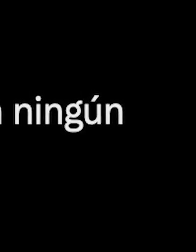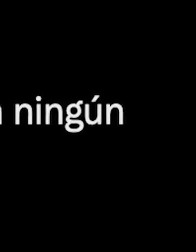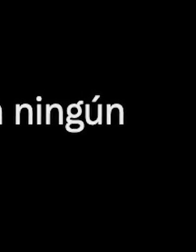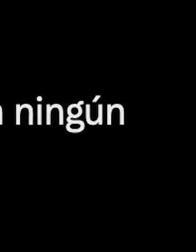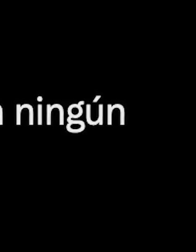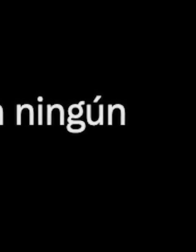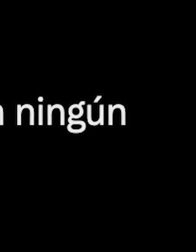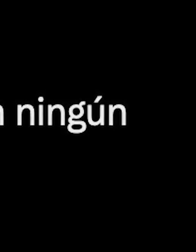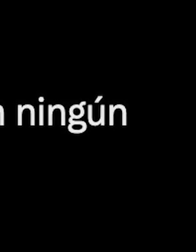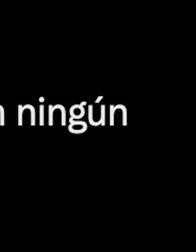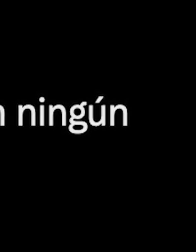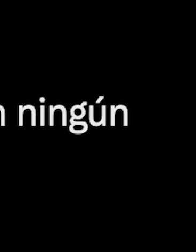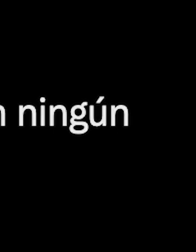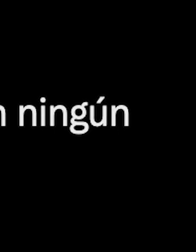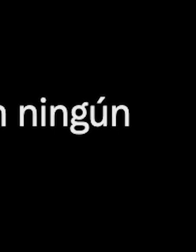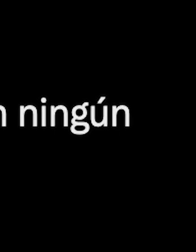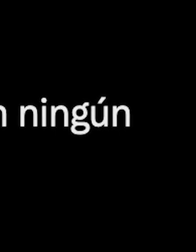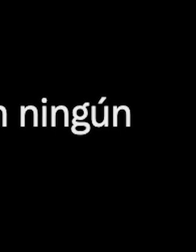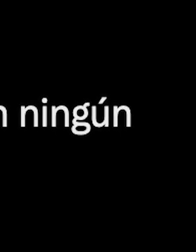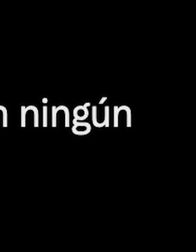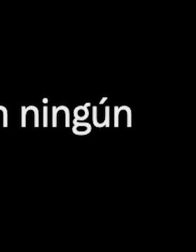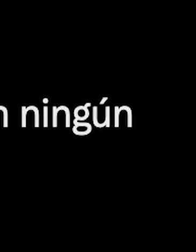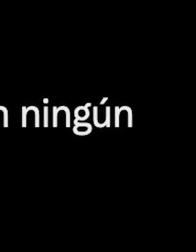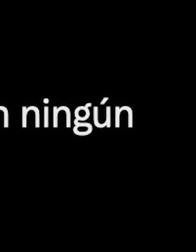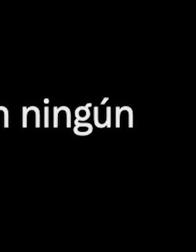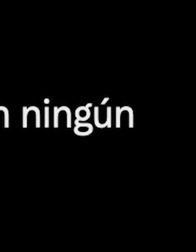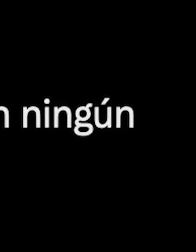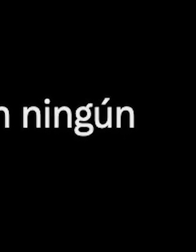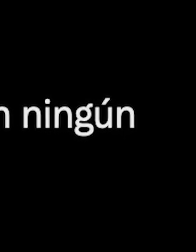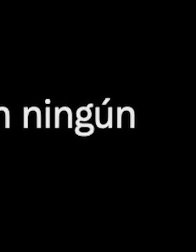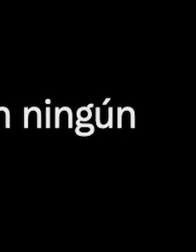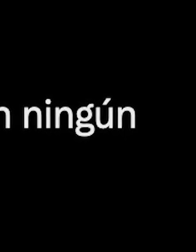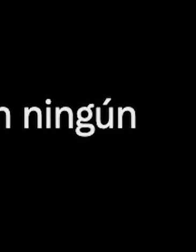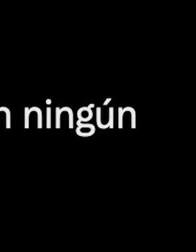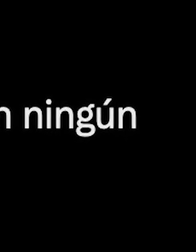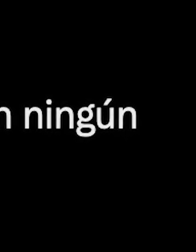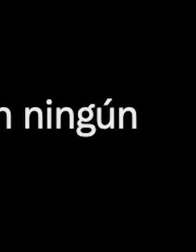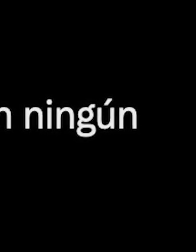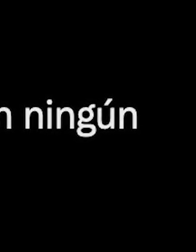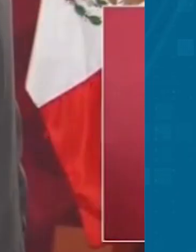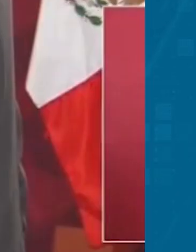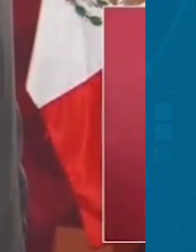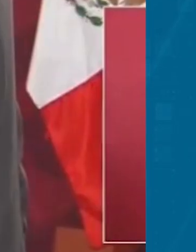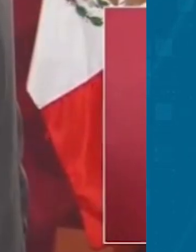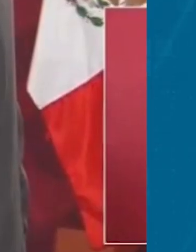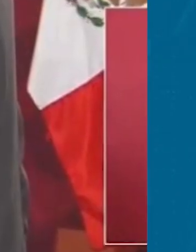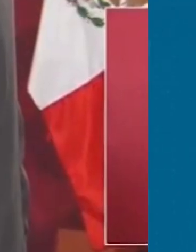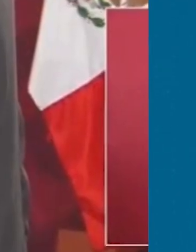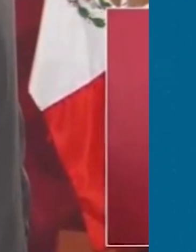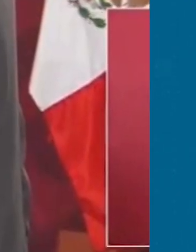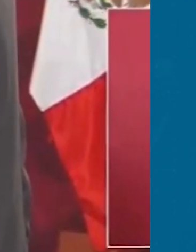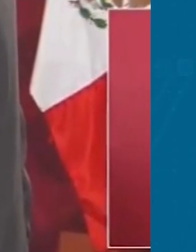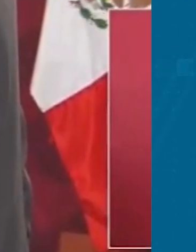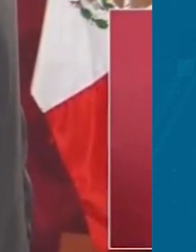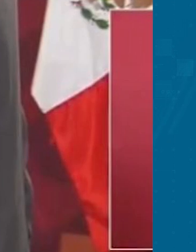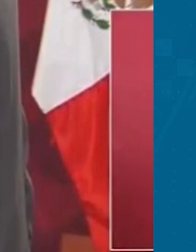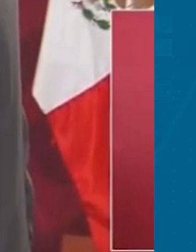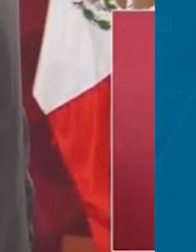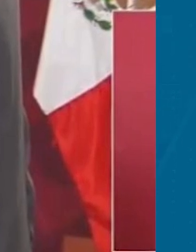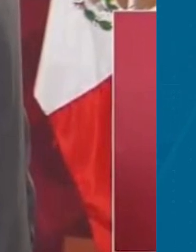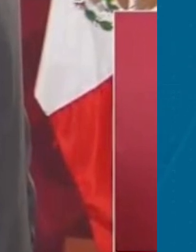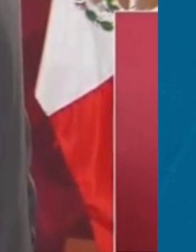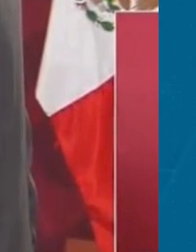los humanos y se refiriera a los delincuentes como bestias que no merecen ninguna consideración, el presidente Andrés Manuel López